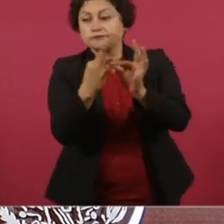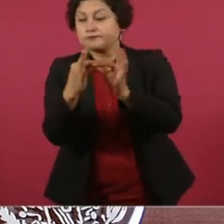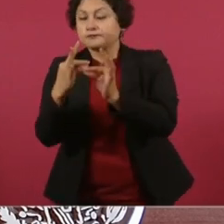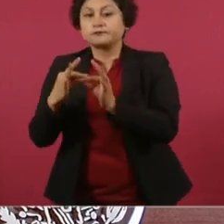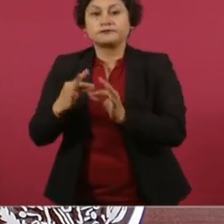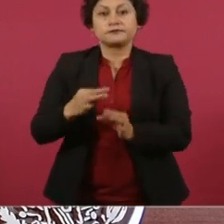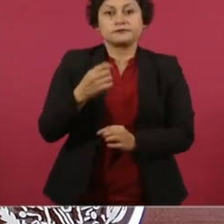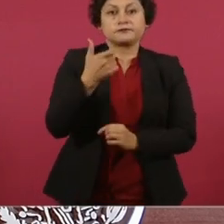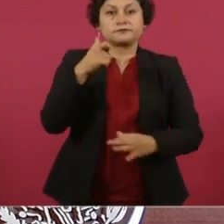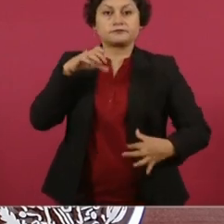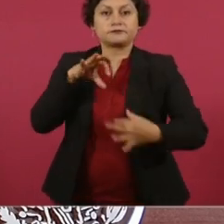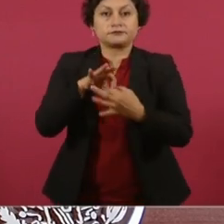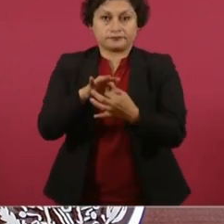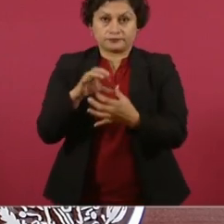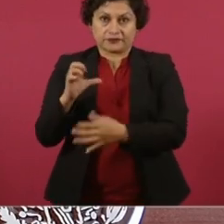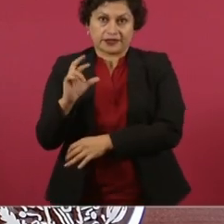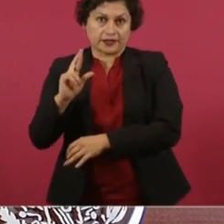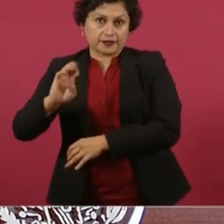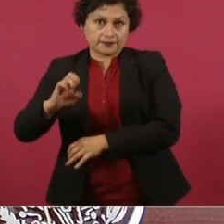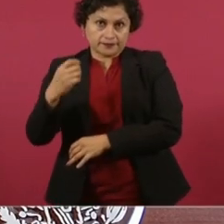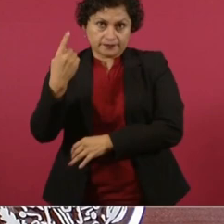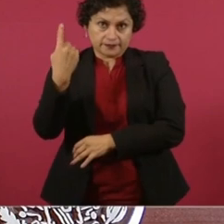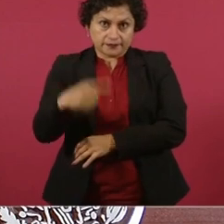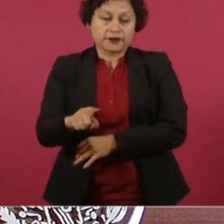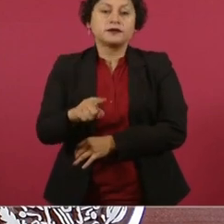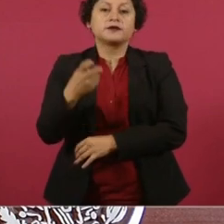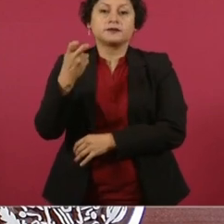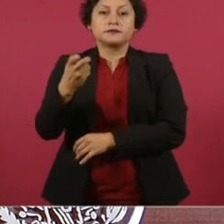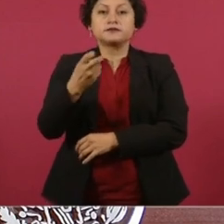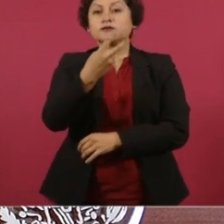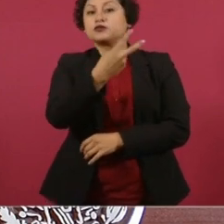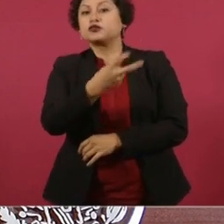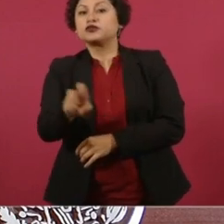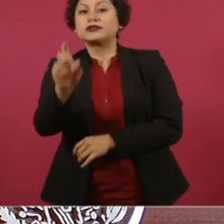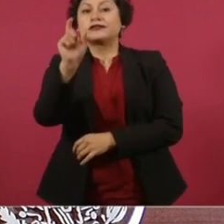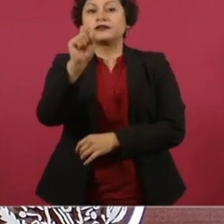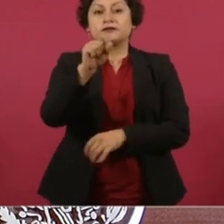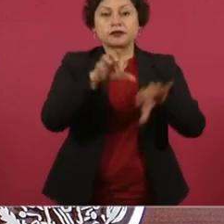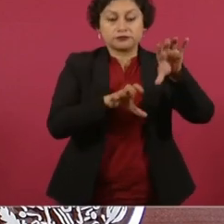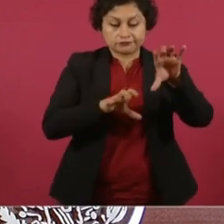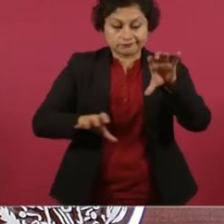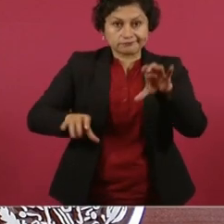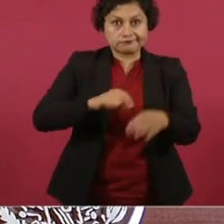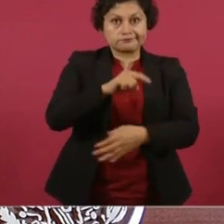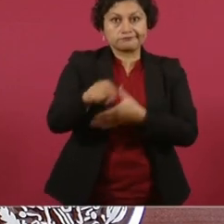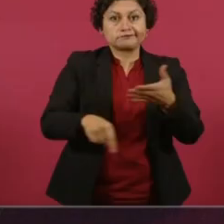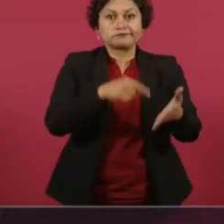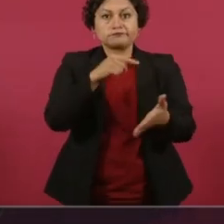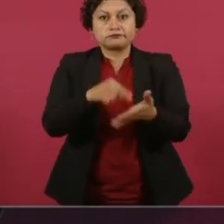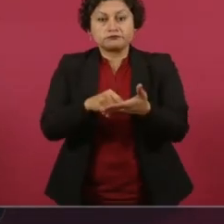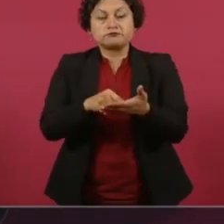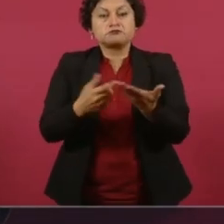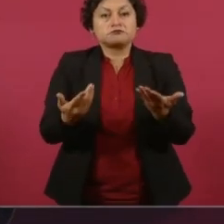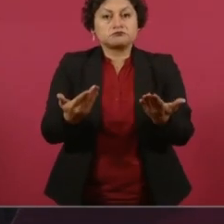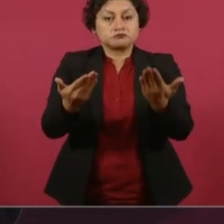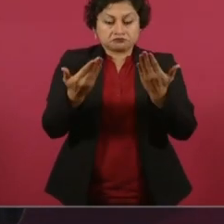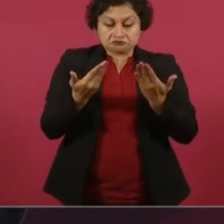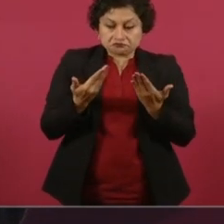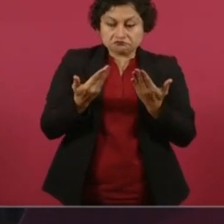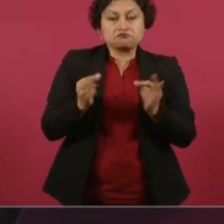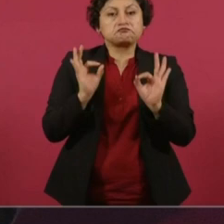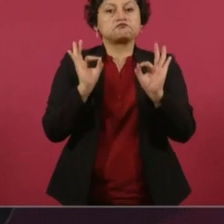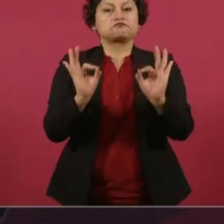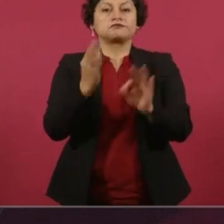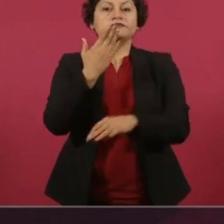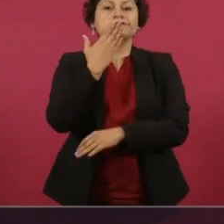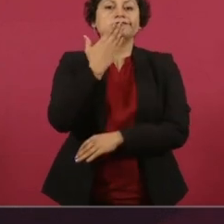precios establecidos por la CRE en cada una de esas 220 regiones y en este caso no se presentó ninguna